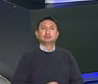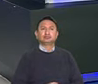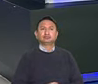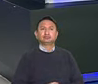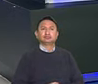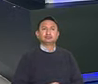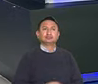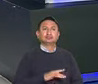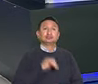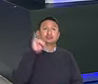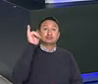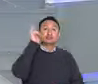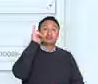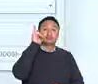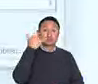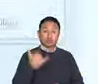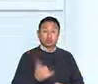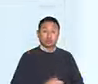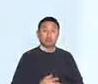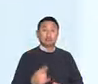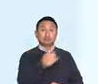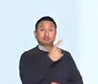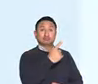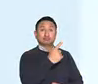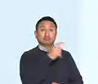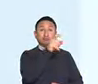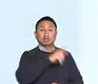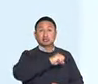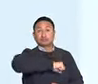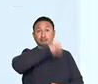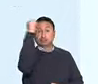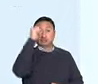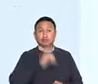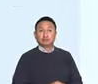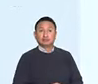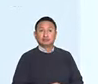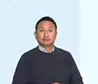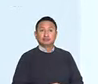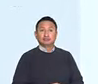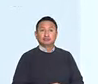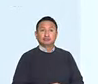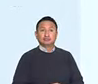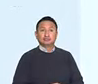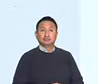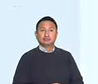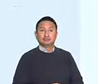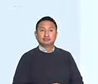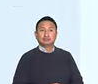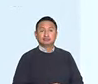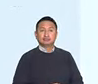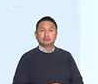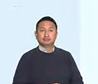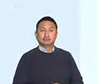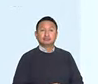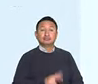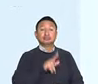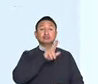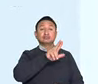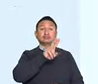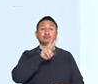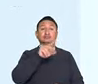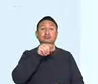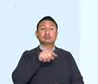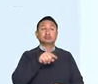San Golquí, en este caso. Bueno, el virtual ganador sería, vamos a revisar, con el